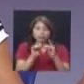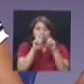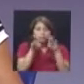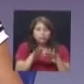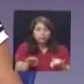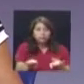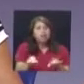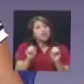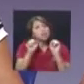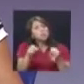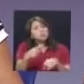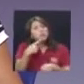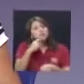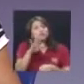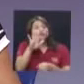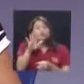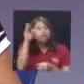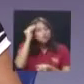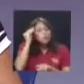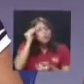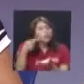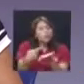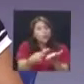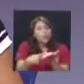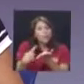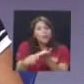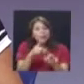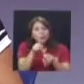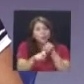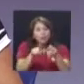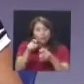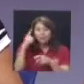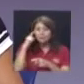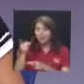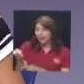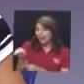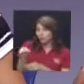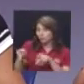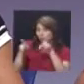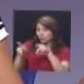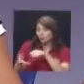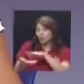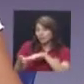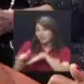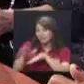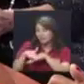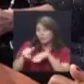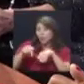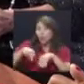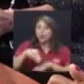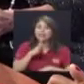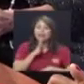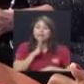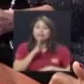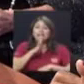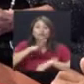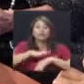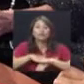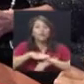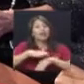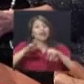observaciones comentarios y preguntas para las dos expertas que están hoy aquí conversando con nosotros sobre el tema de